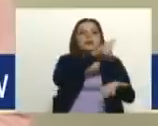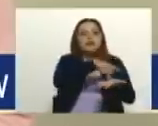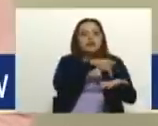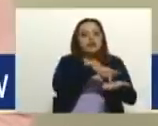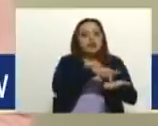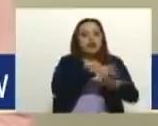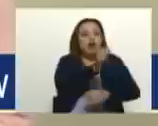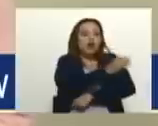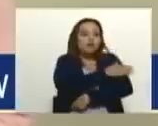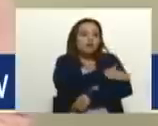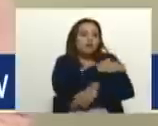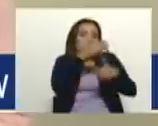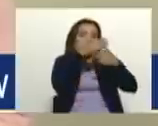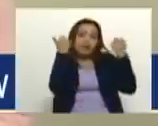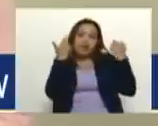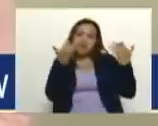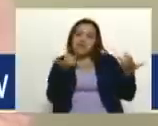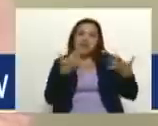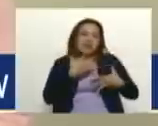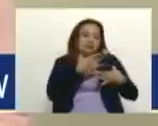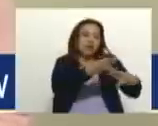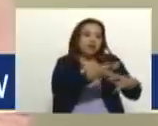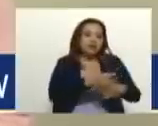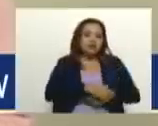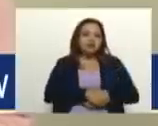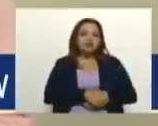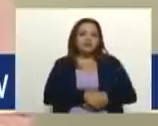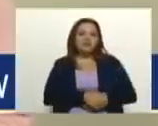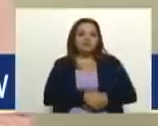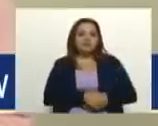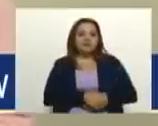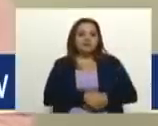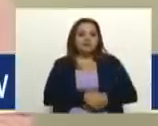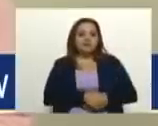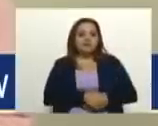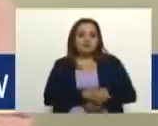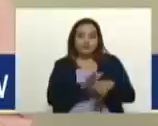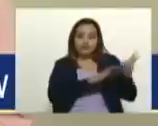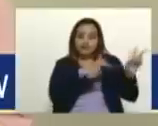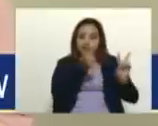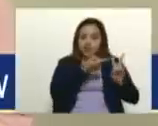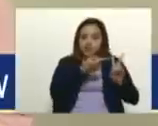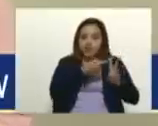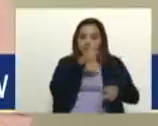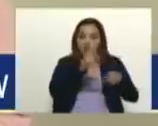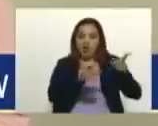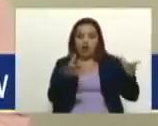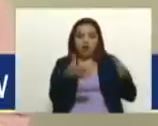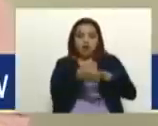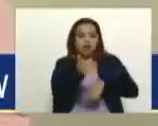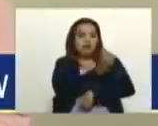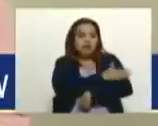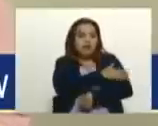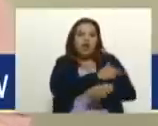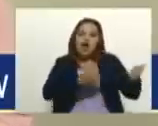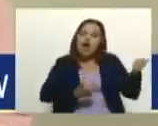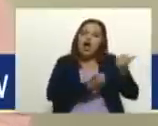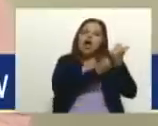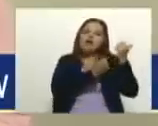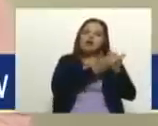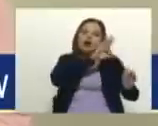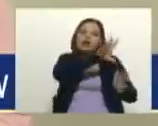tema de interés? Otra pregunta. Igualmente hay partidos de oposición que apoyan el robo de